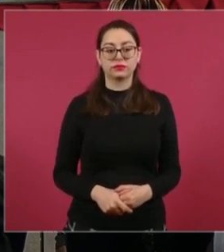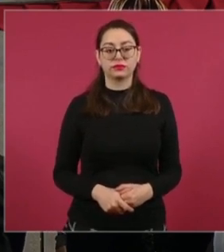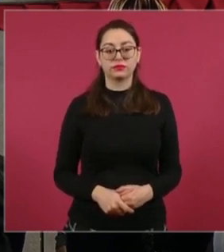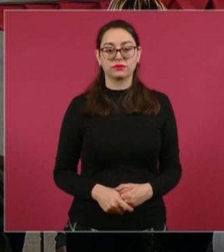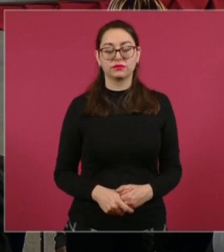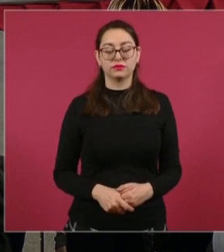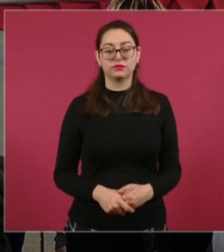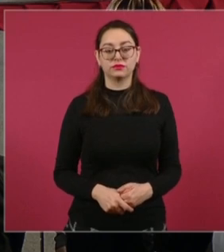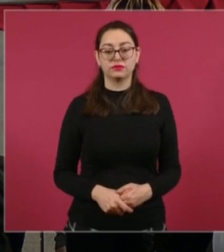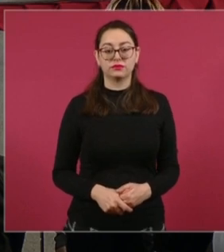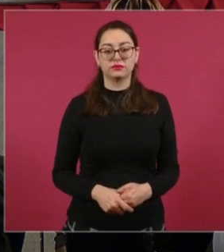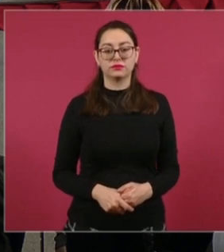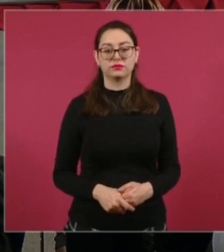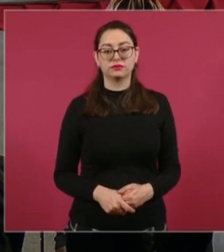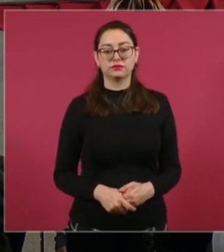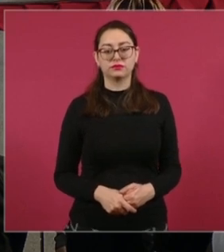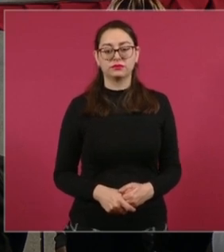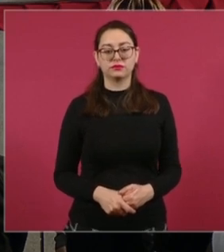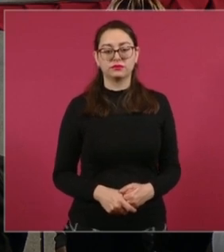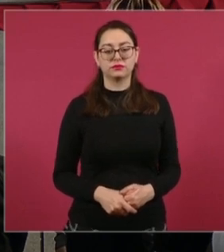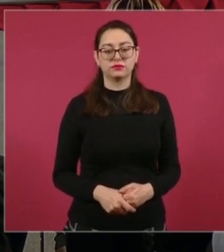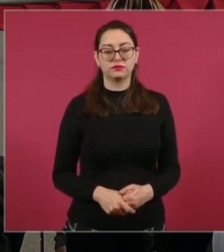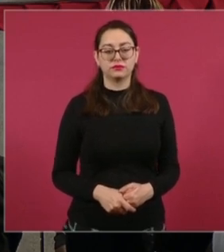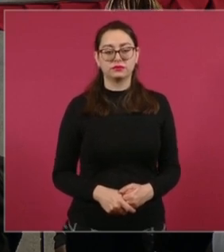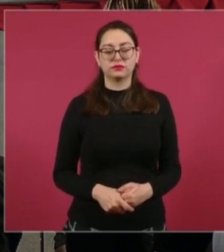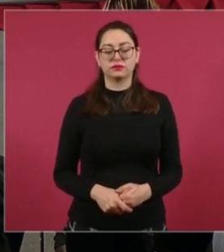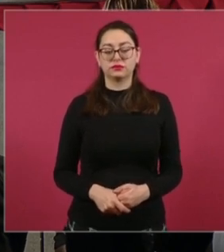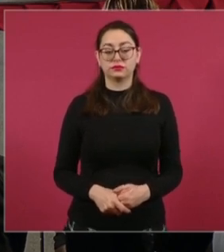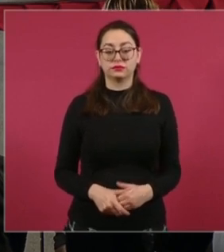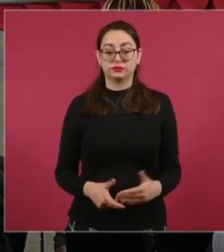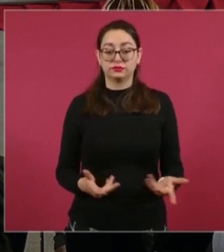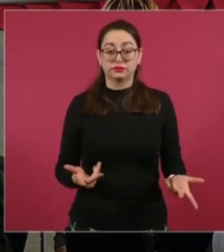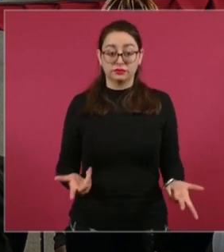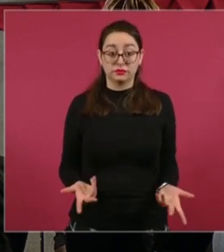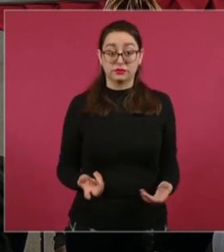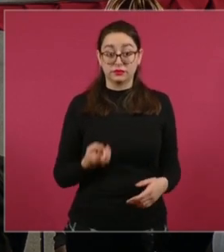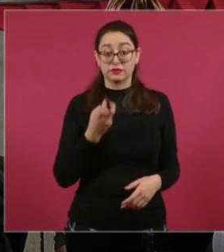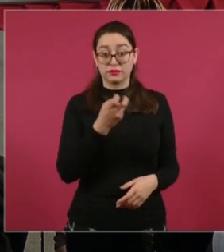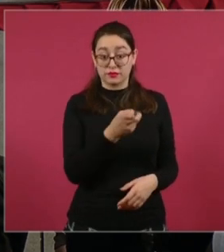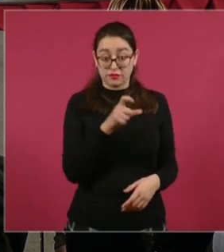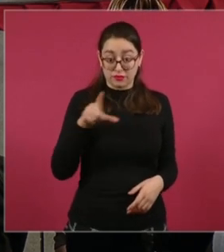Pues esto tiene que ver mucho con el servicio público.